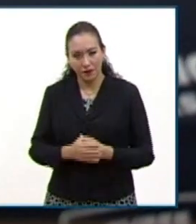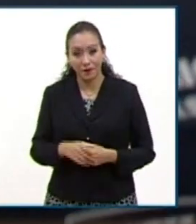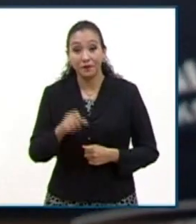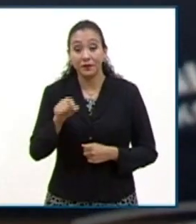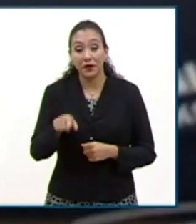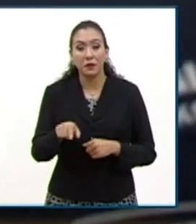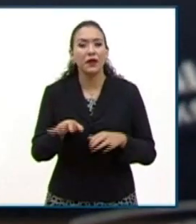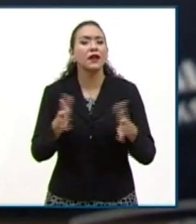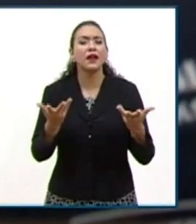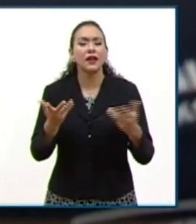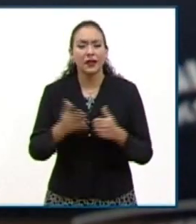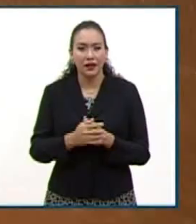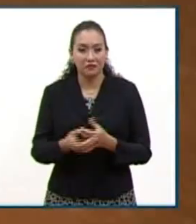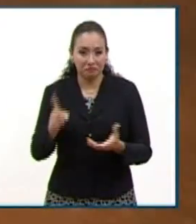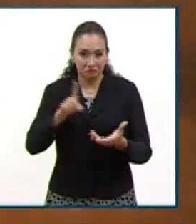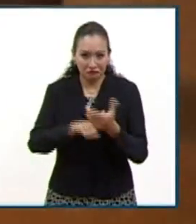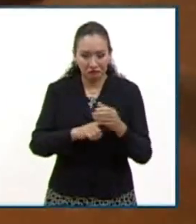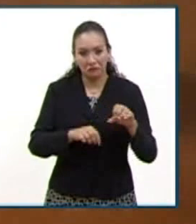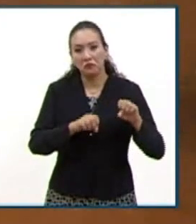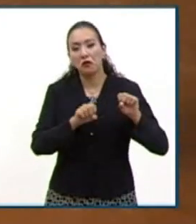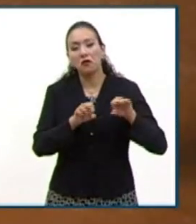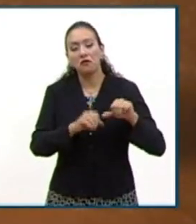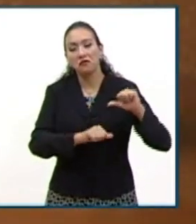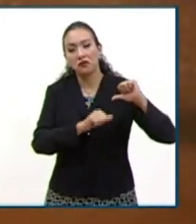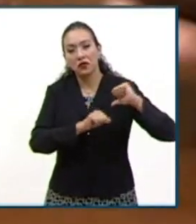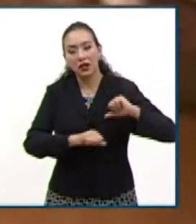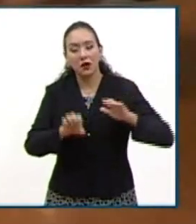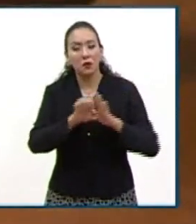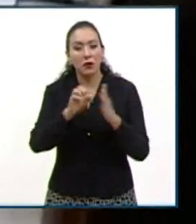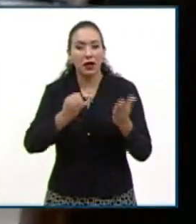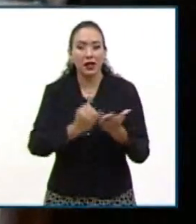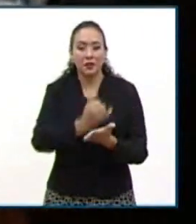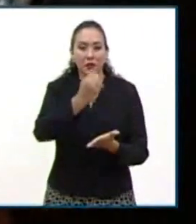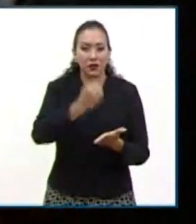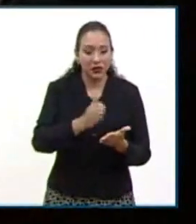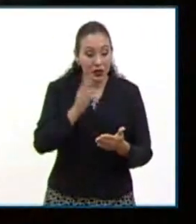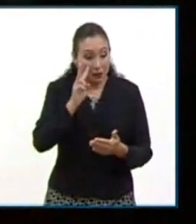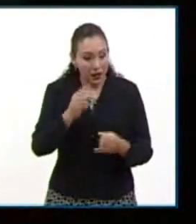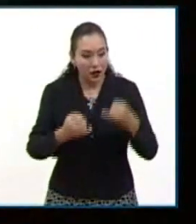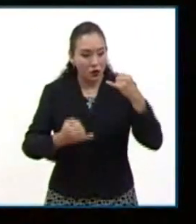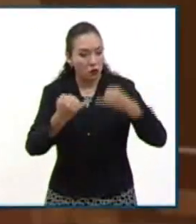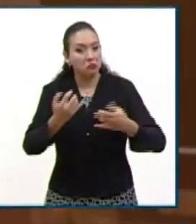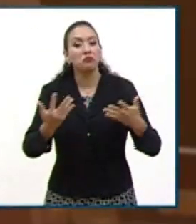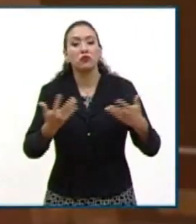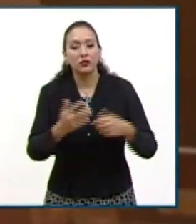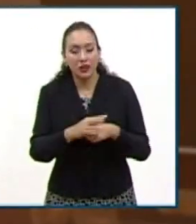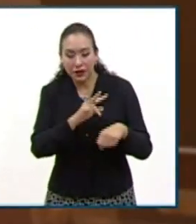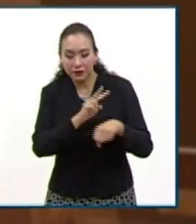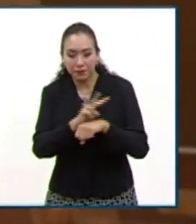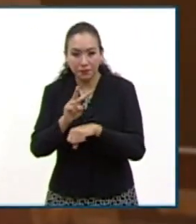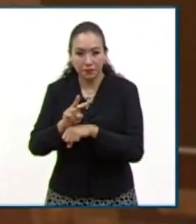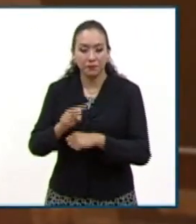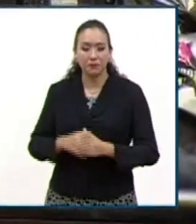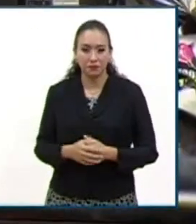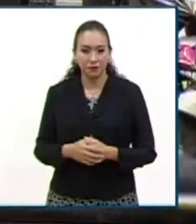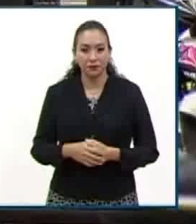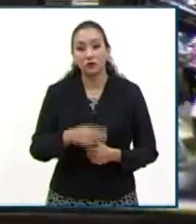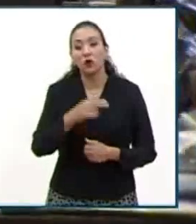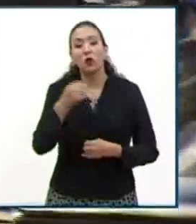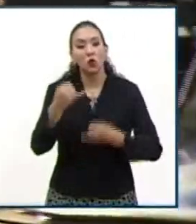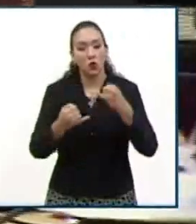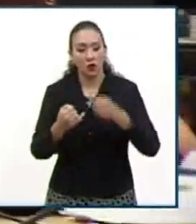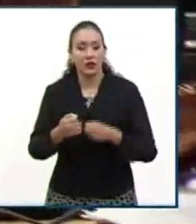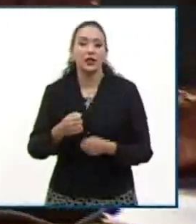tribunales de apelación, donde conocen de impugnaciones de sentencias dictadas por jueces de distrito en procesos federales. Las y los jueces